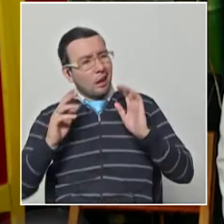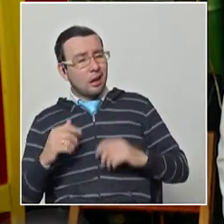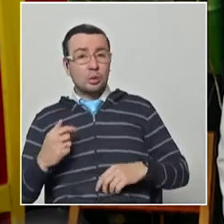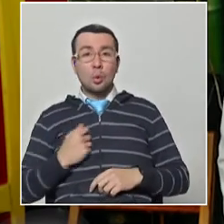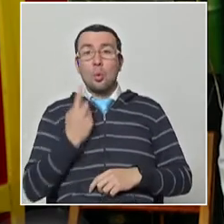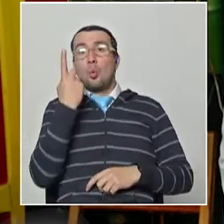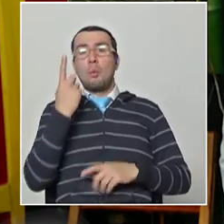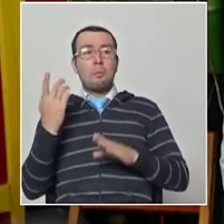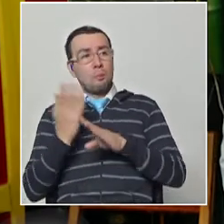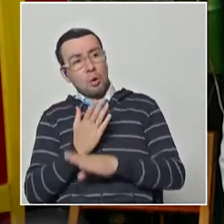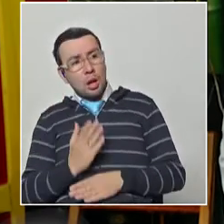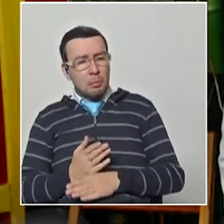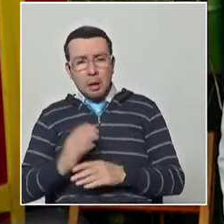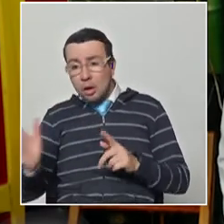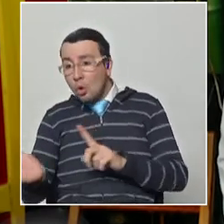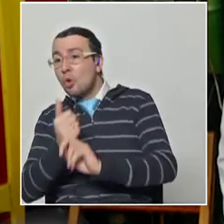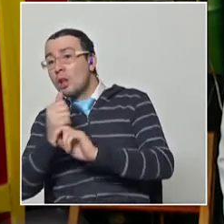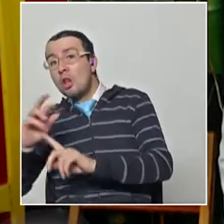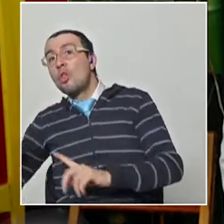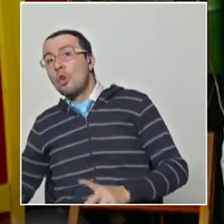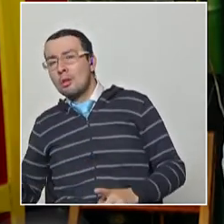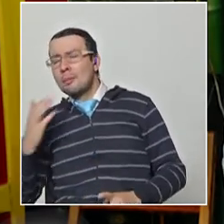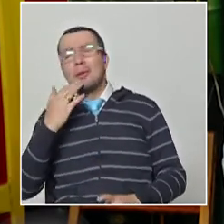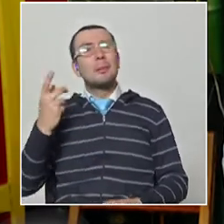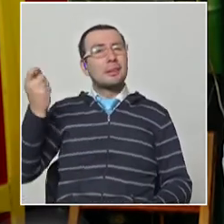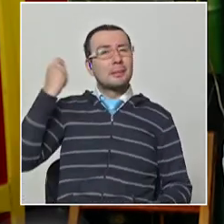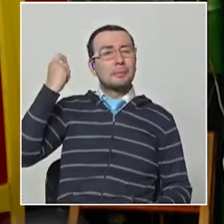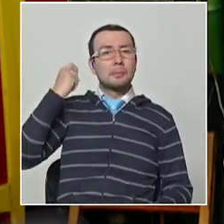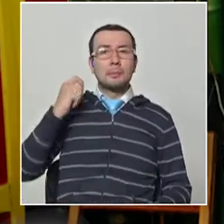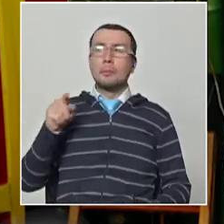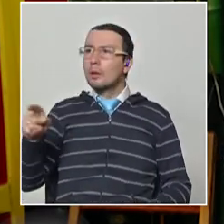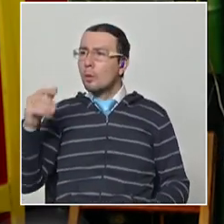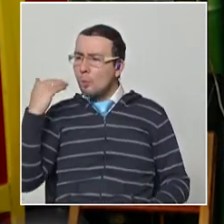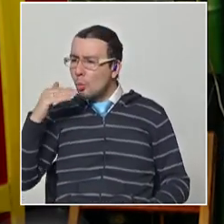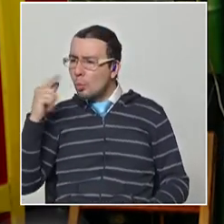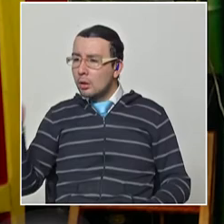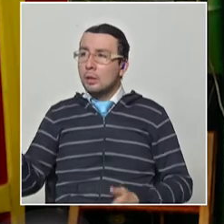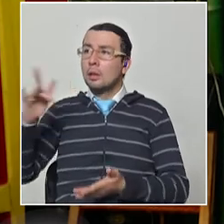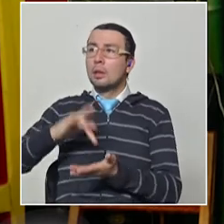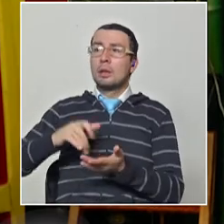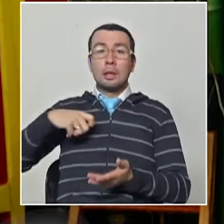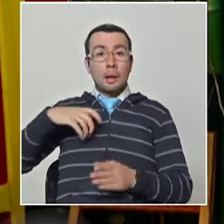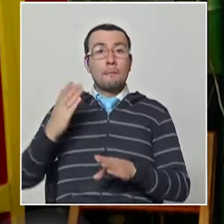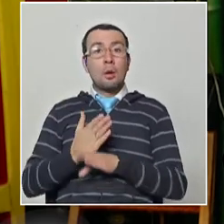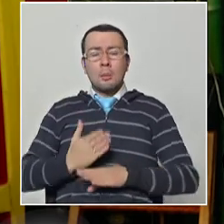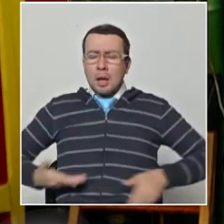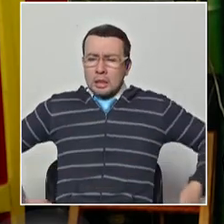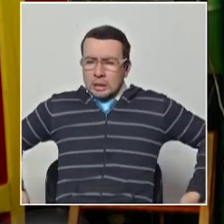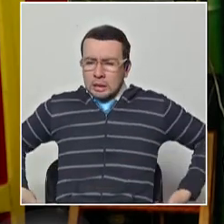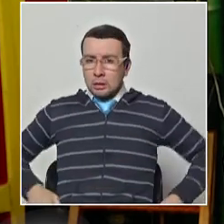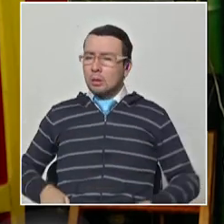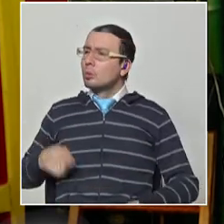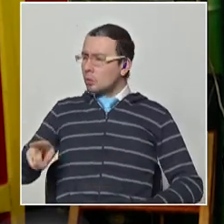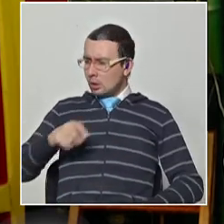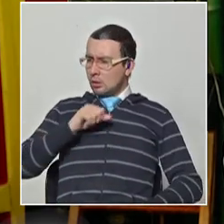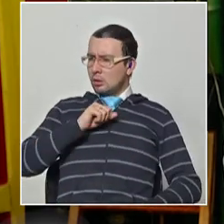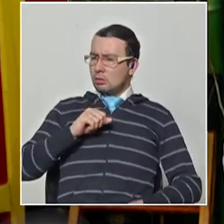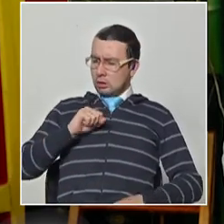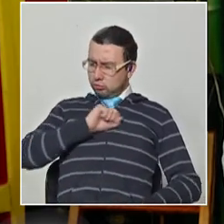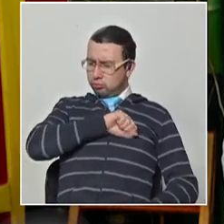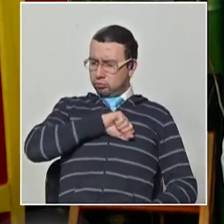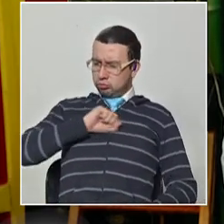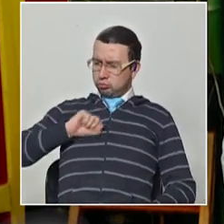un problema y me descubrieron otros días pasados en un año ahora con un problema renal señor hagas de la ecografía total